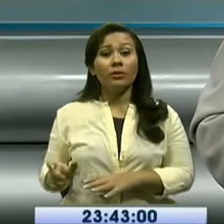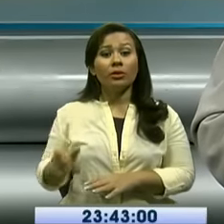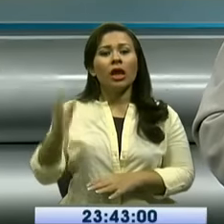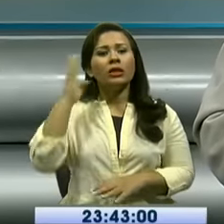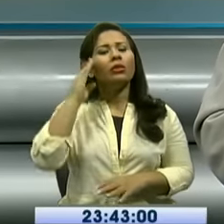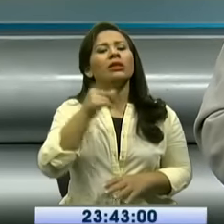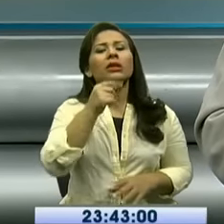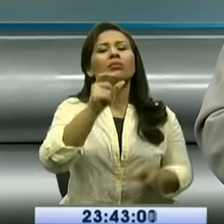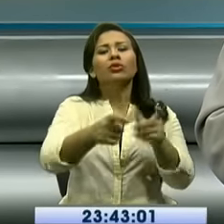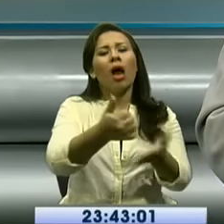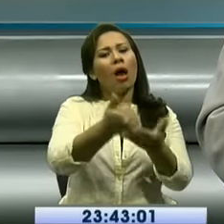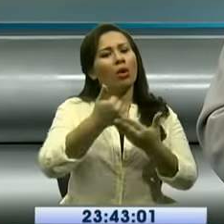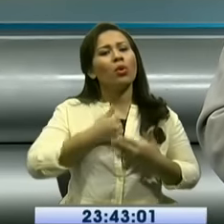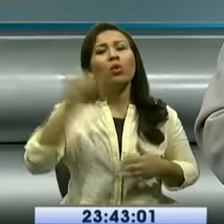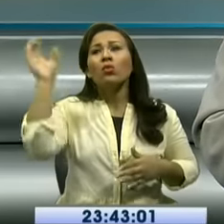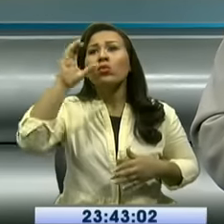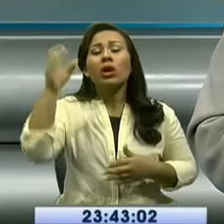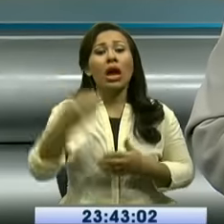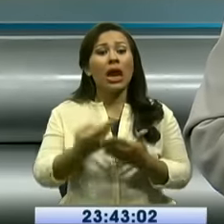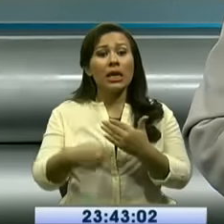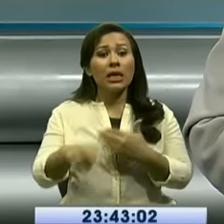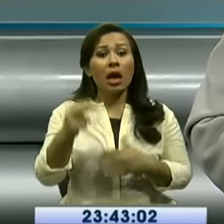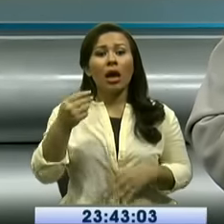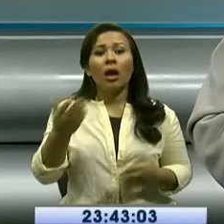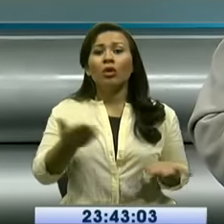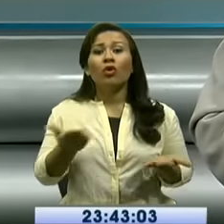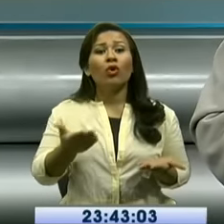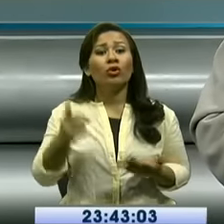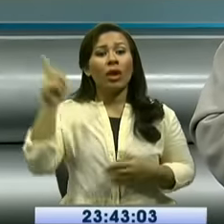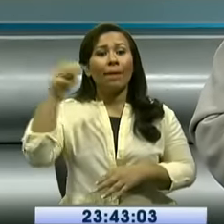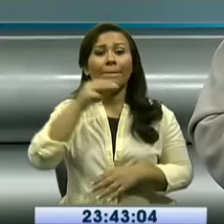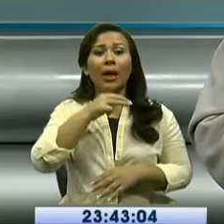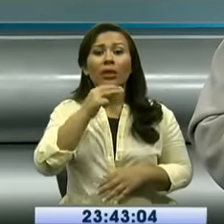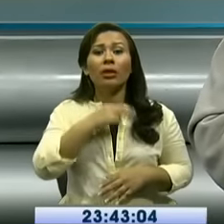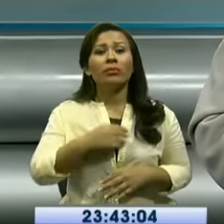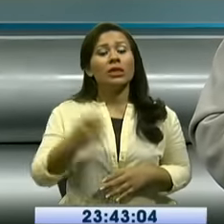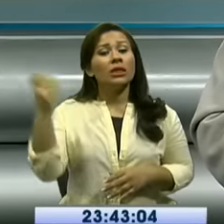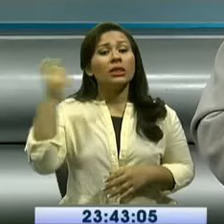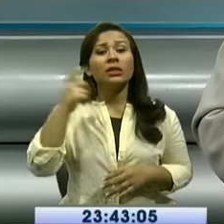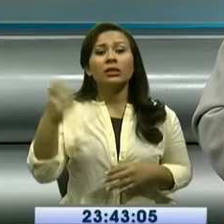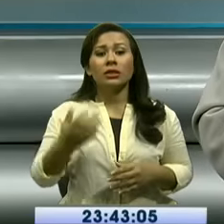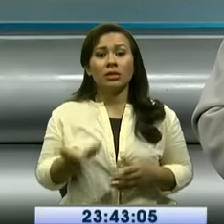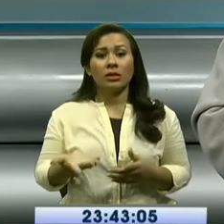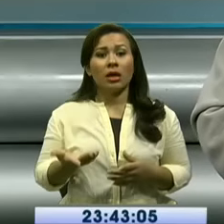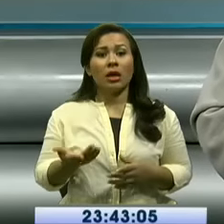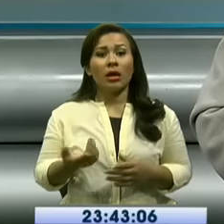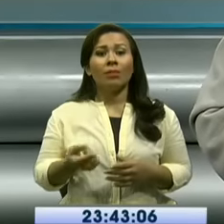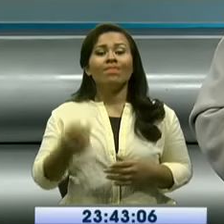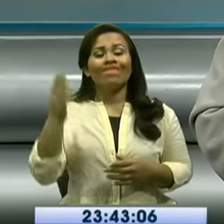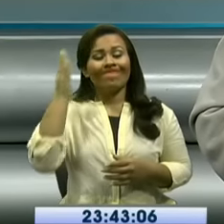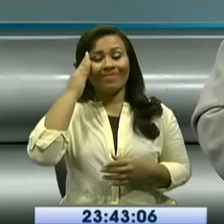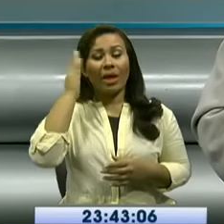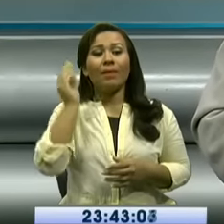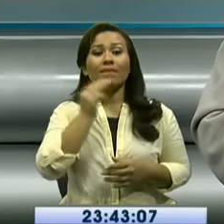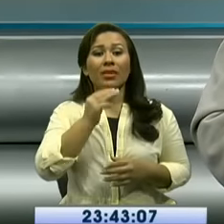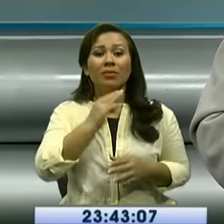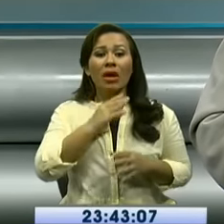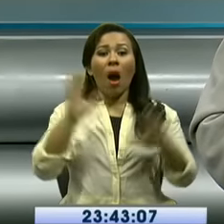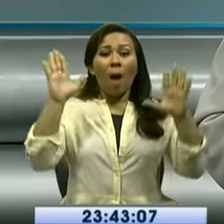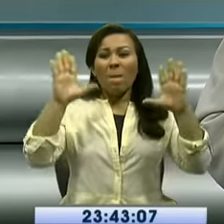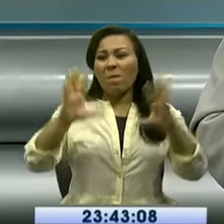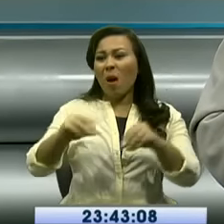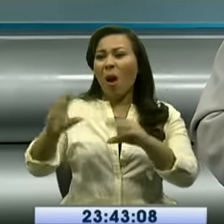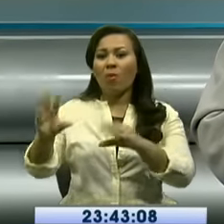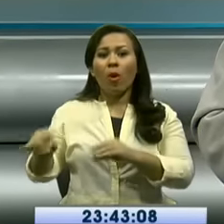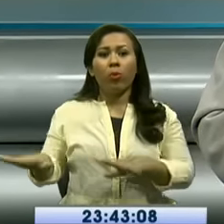lo puede ayudar a localizarlas o alguien las haya visto en ese cantón manabita, que también, como todos sabemos, resultó seriamente afectado